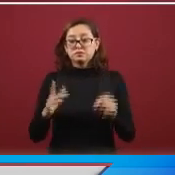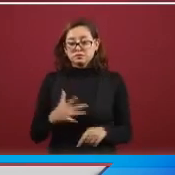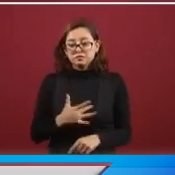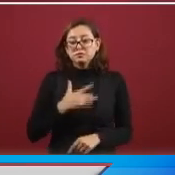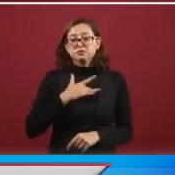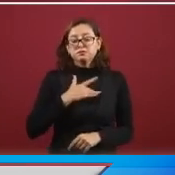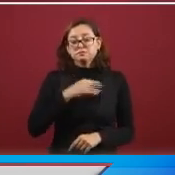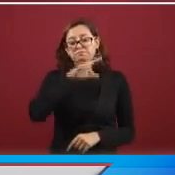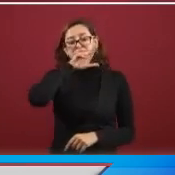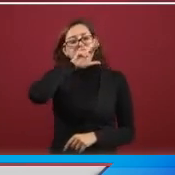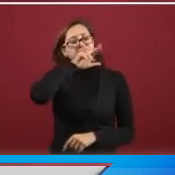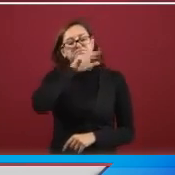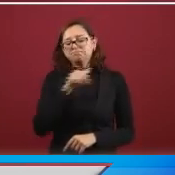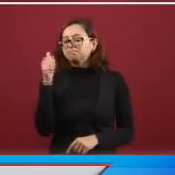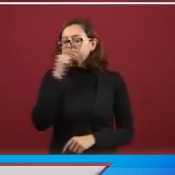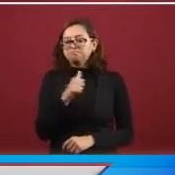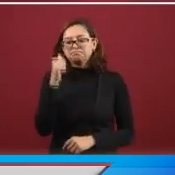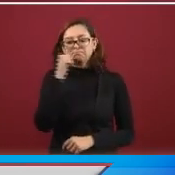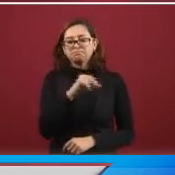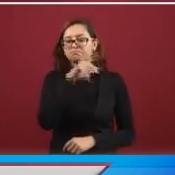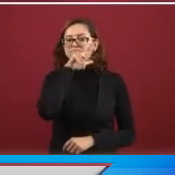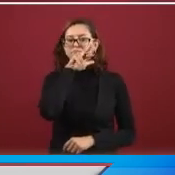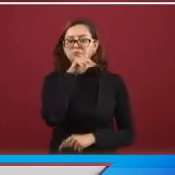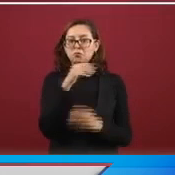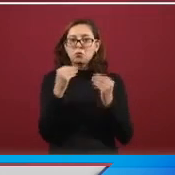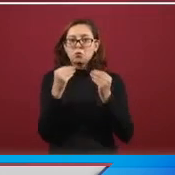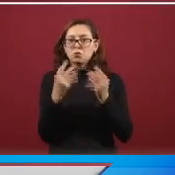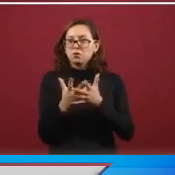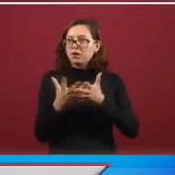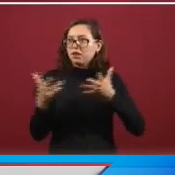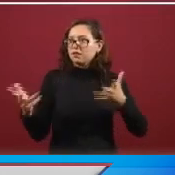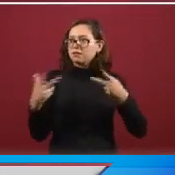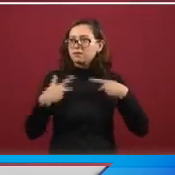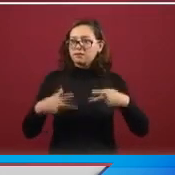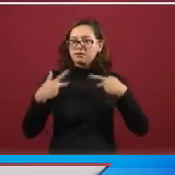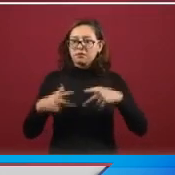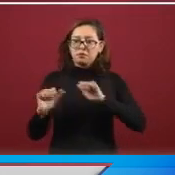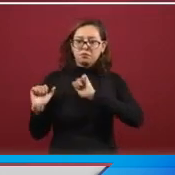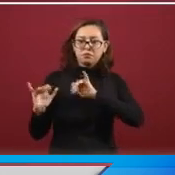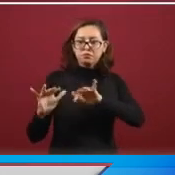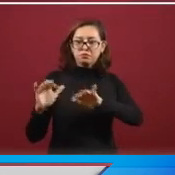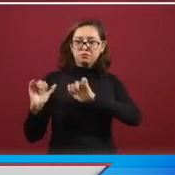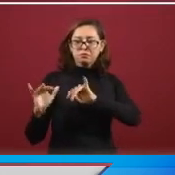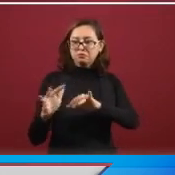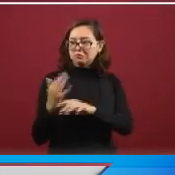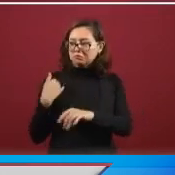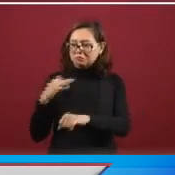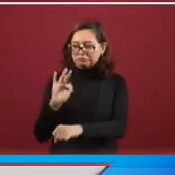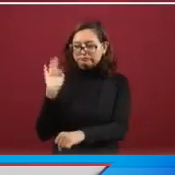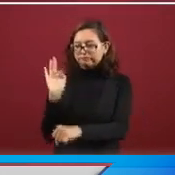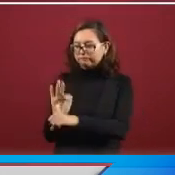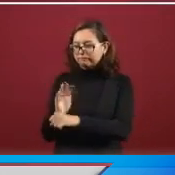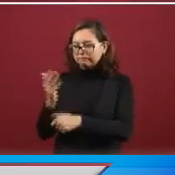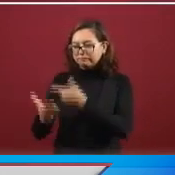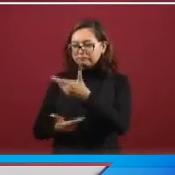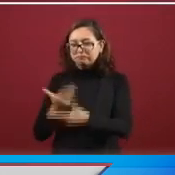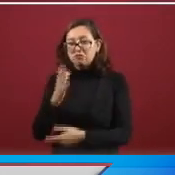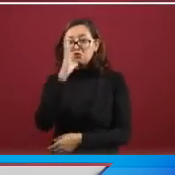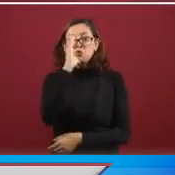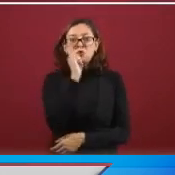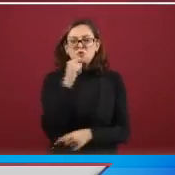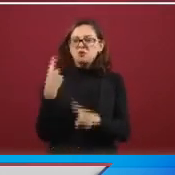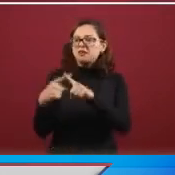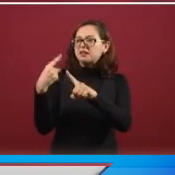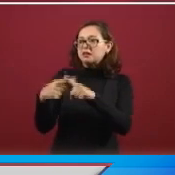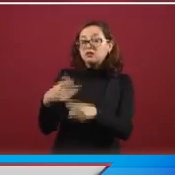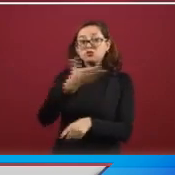de armas y disminuir la violencia en el norte. Además, se trató el tema de los activos derivados de las actividades ilícitas de Joaquín Guzmán, para que estos